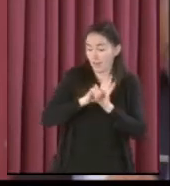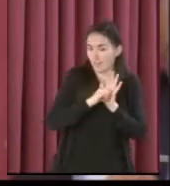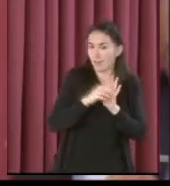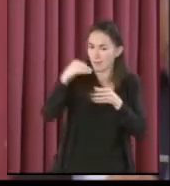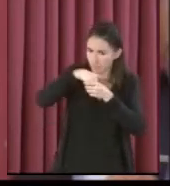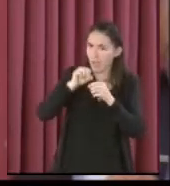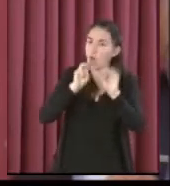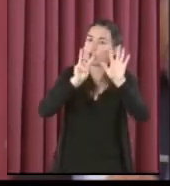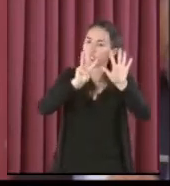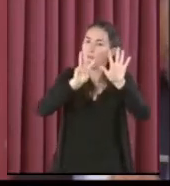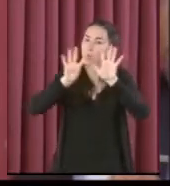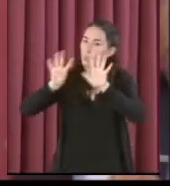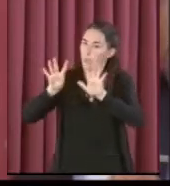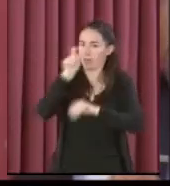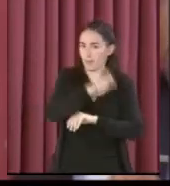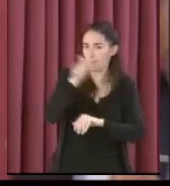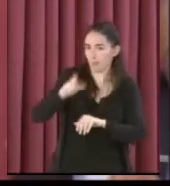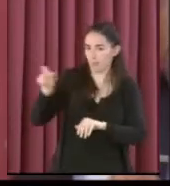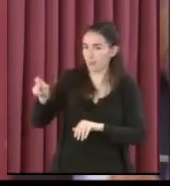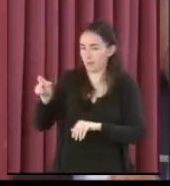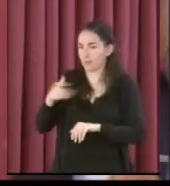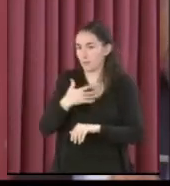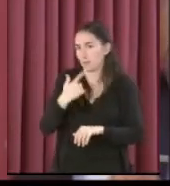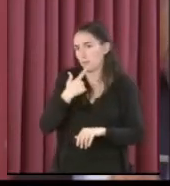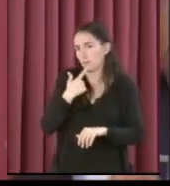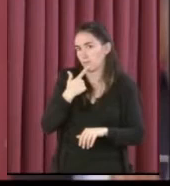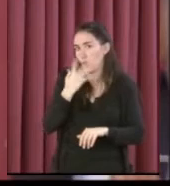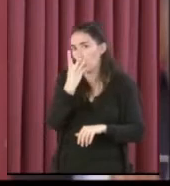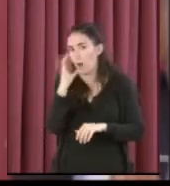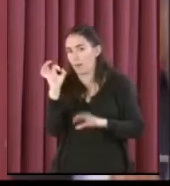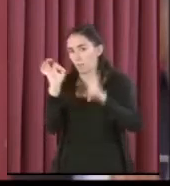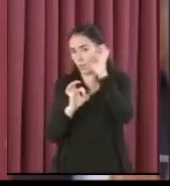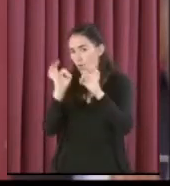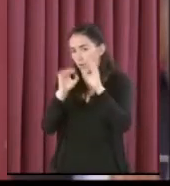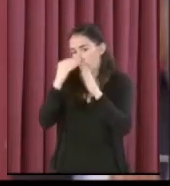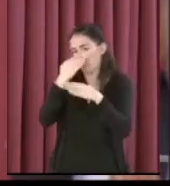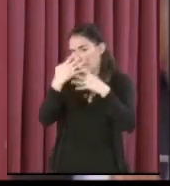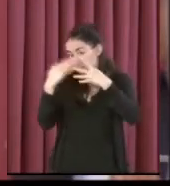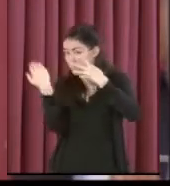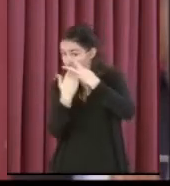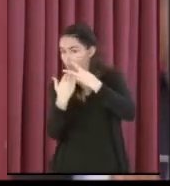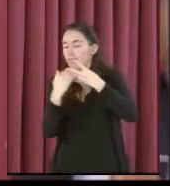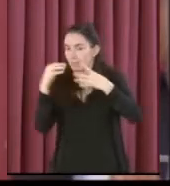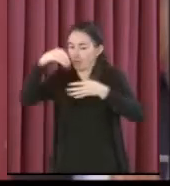89 efectivos, lo que supone el 40% de la plantilla. Se han incorporado 10 nuevos policías en el año